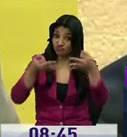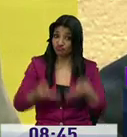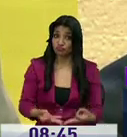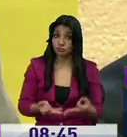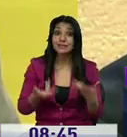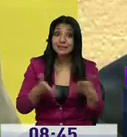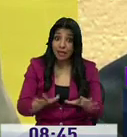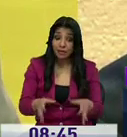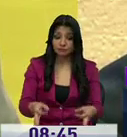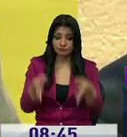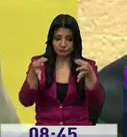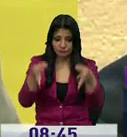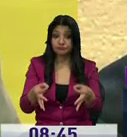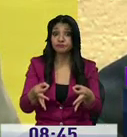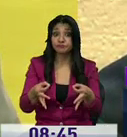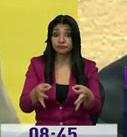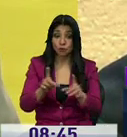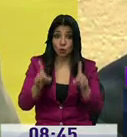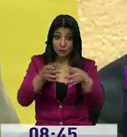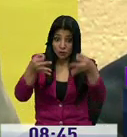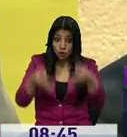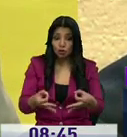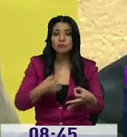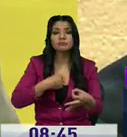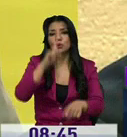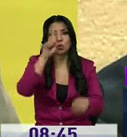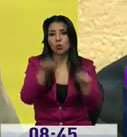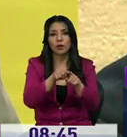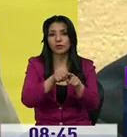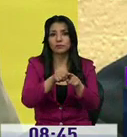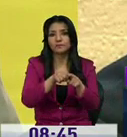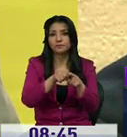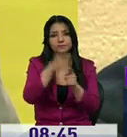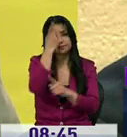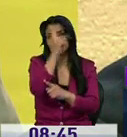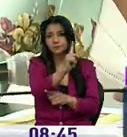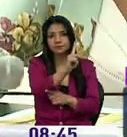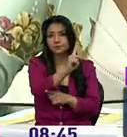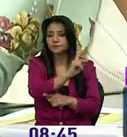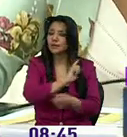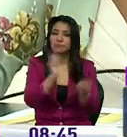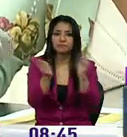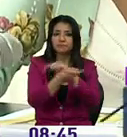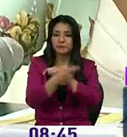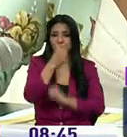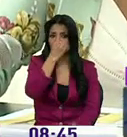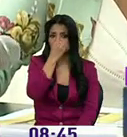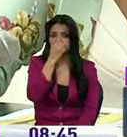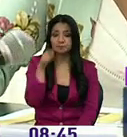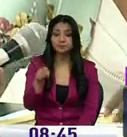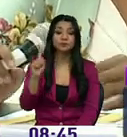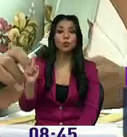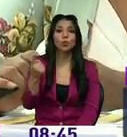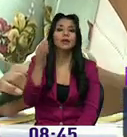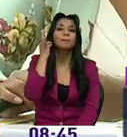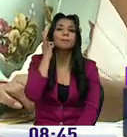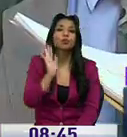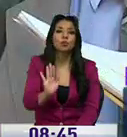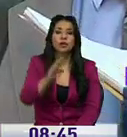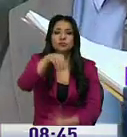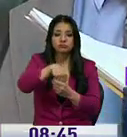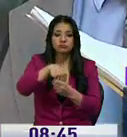vez que esté argumentado ese documento, nosotros procederemos a la apelación. Y es que Tacipanta es la única mujer dentro del